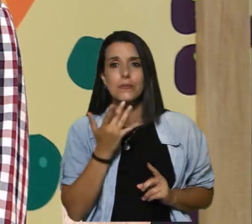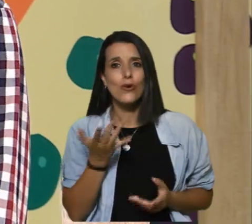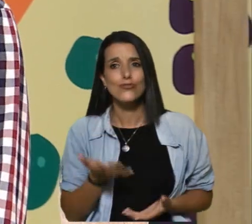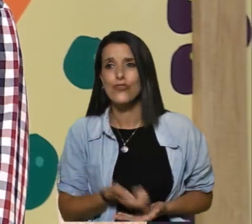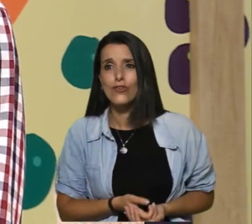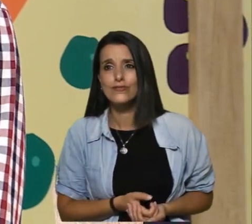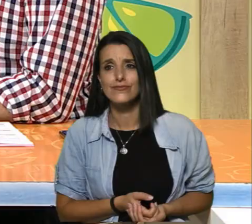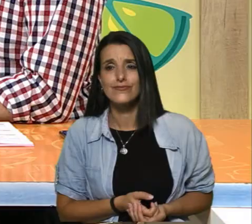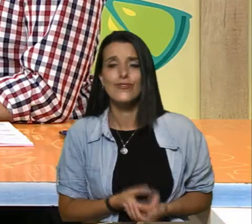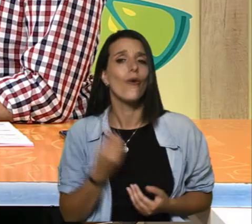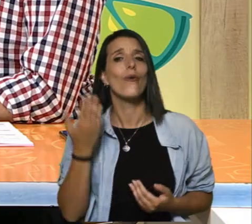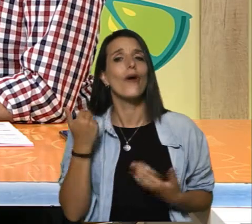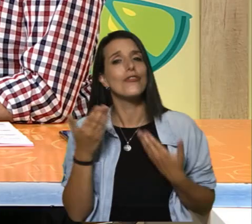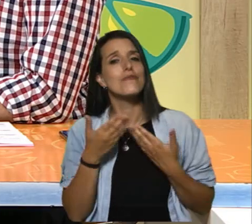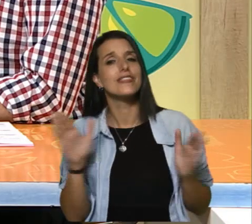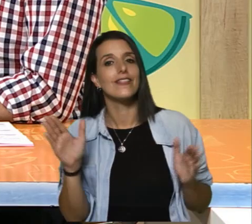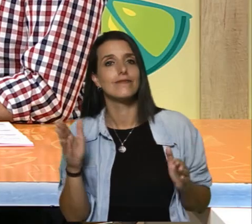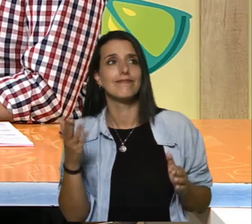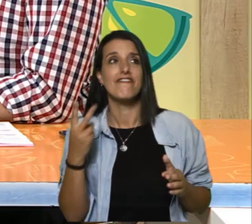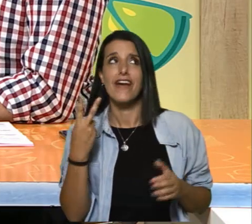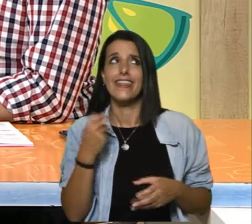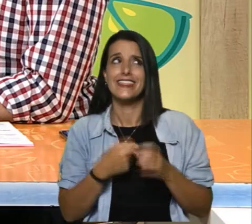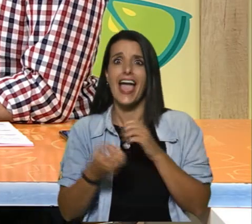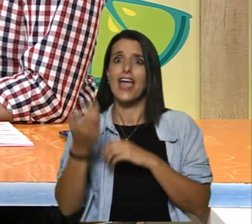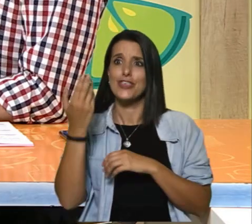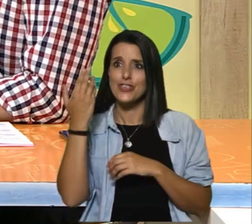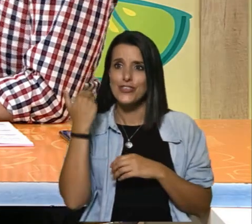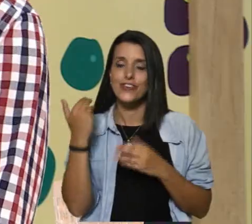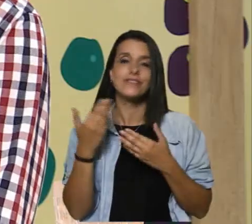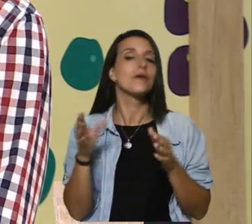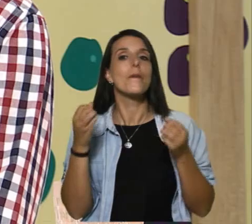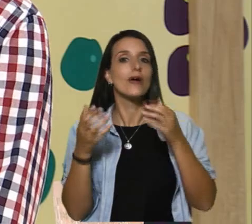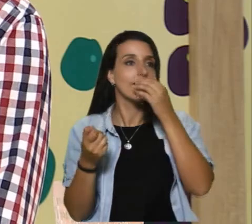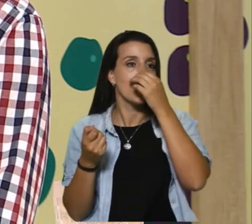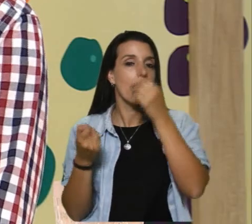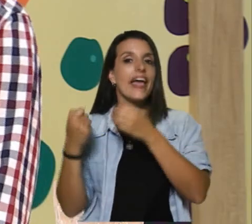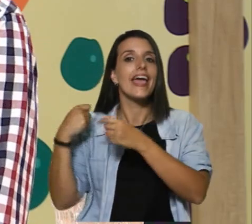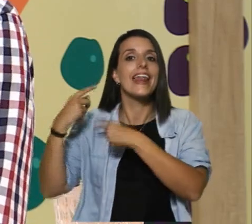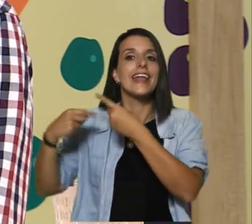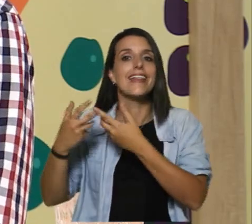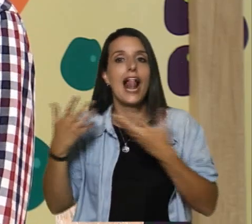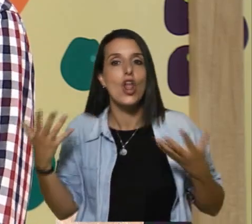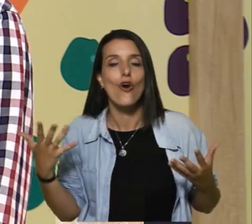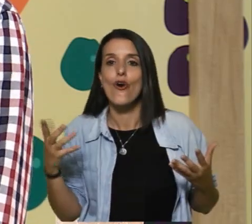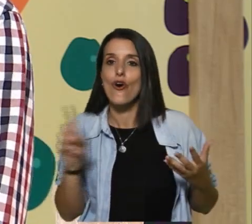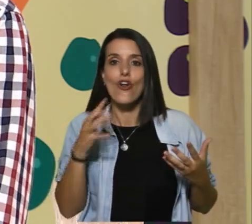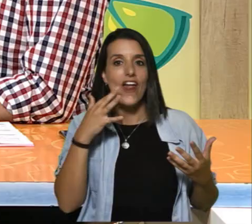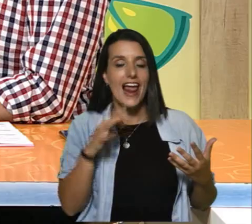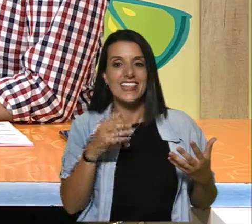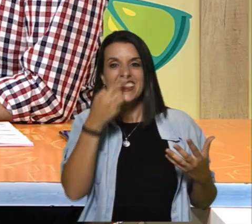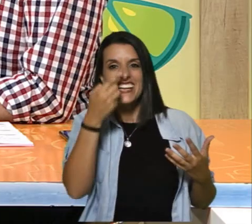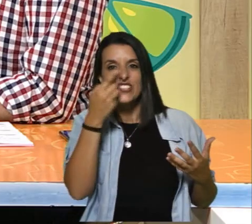haces, ¿no? Bueno, ¿cuándo arrancaste con el flamenco? Hace como 20 años, por ahí. ¿Porque le heredaste algo o no, realmente, te